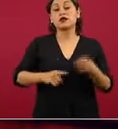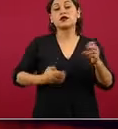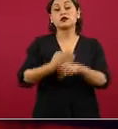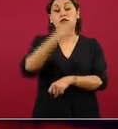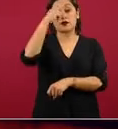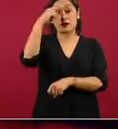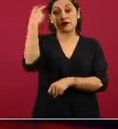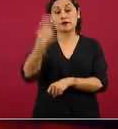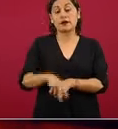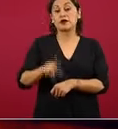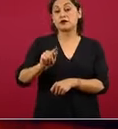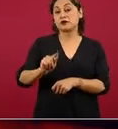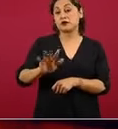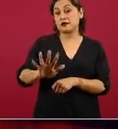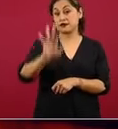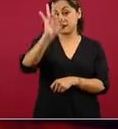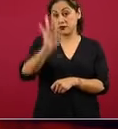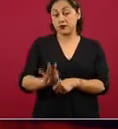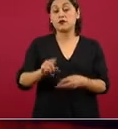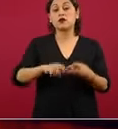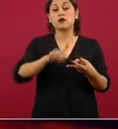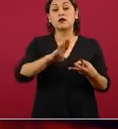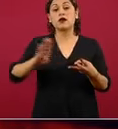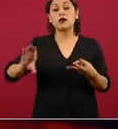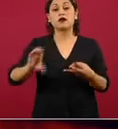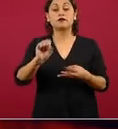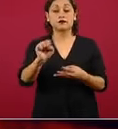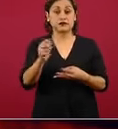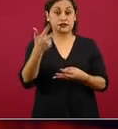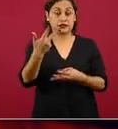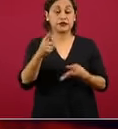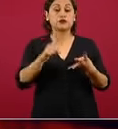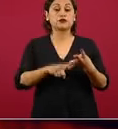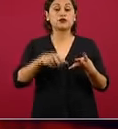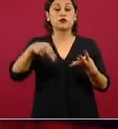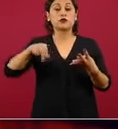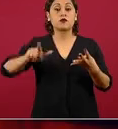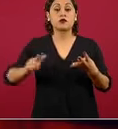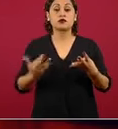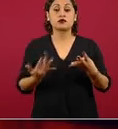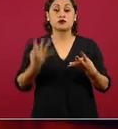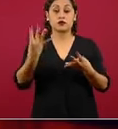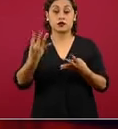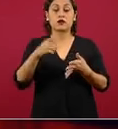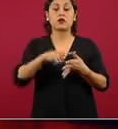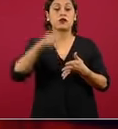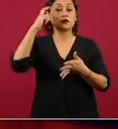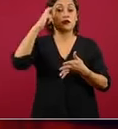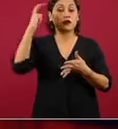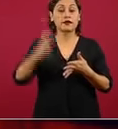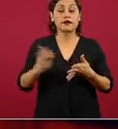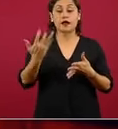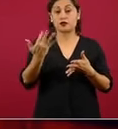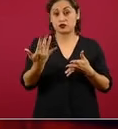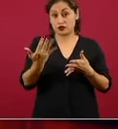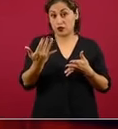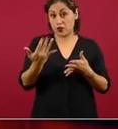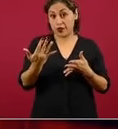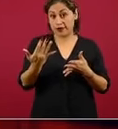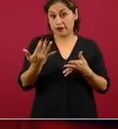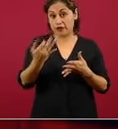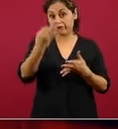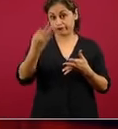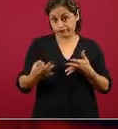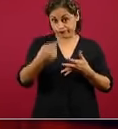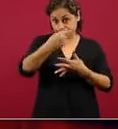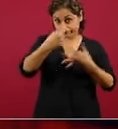con 75%, Baja California 68%, Nuevo León con 54%, Hidalgo con 50% y el resto